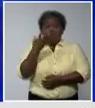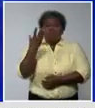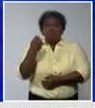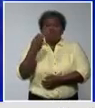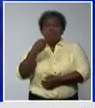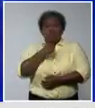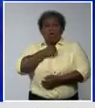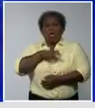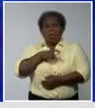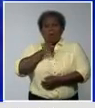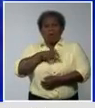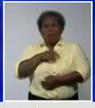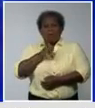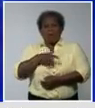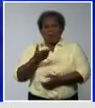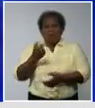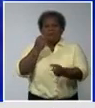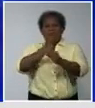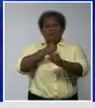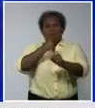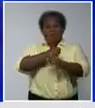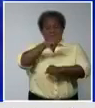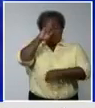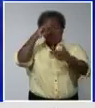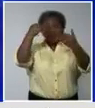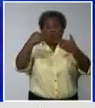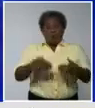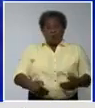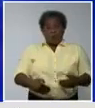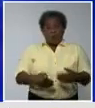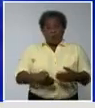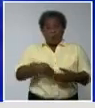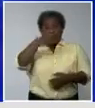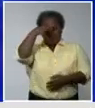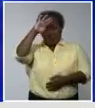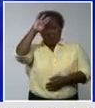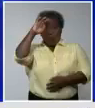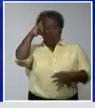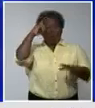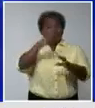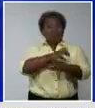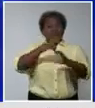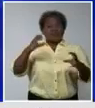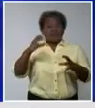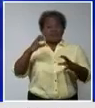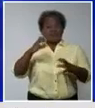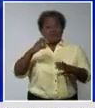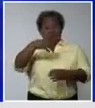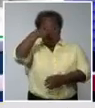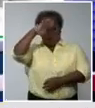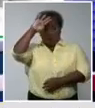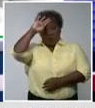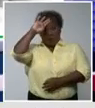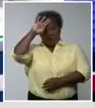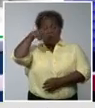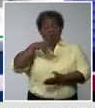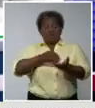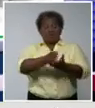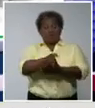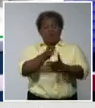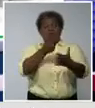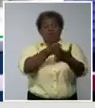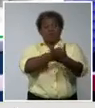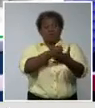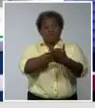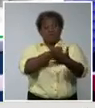país de los trabajadores de la salud pública cubana, de la ciencia cubana, que se sigue enfrentando, sigue